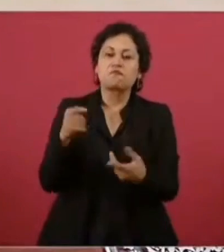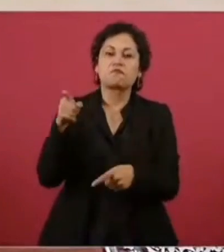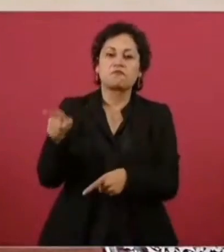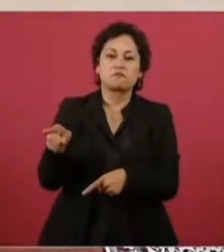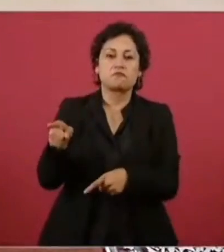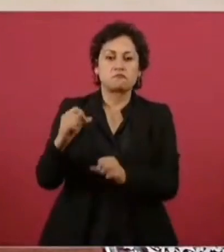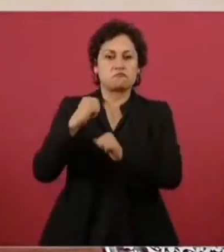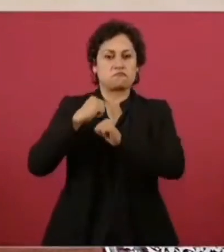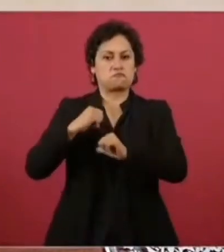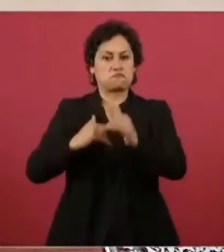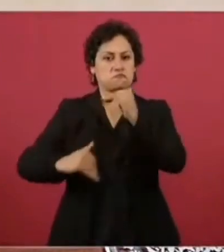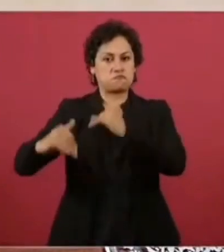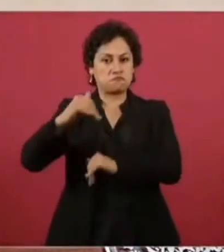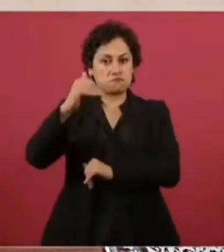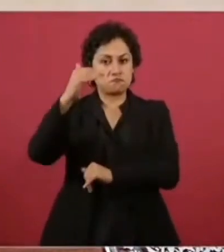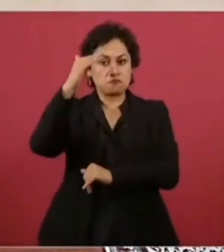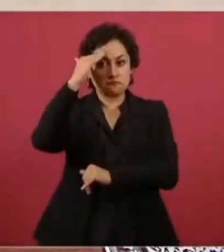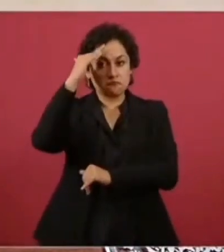autoridad.